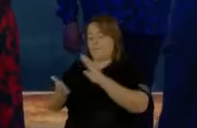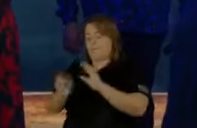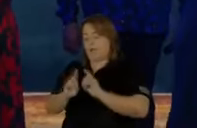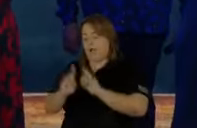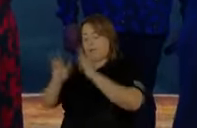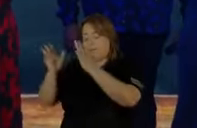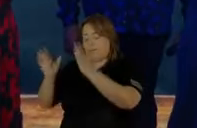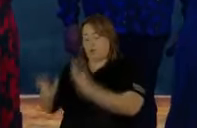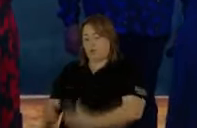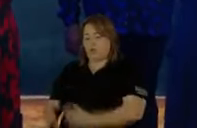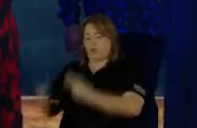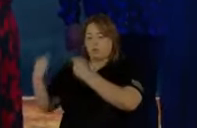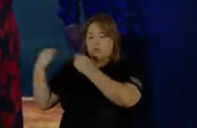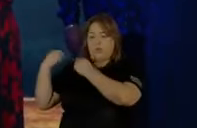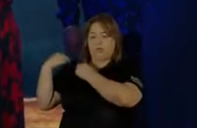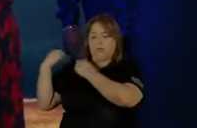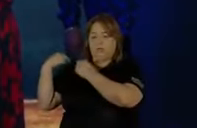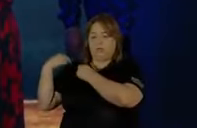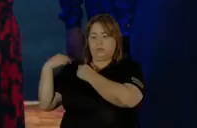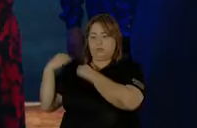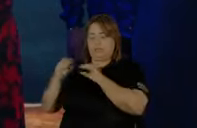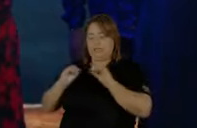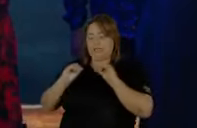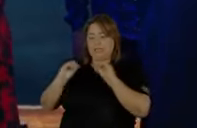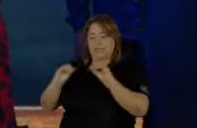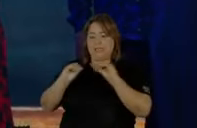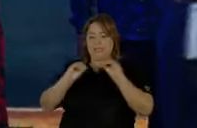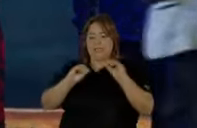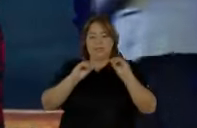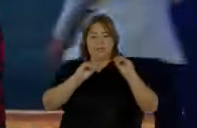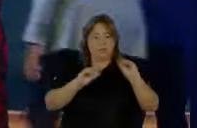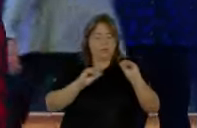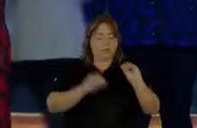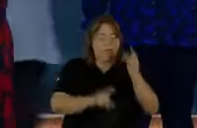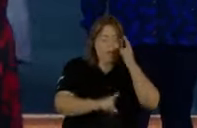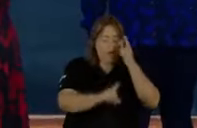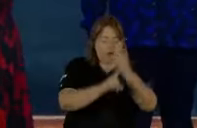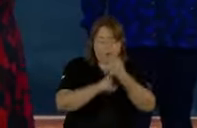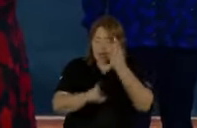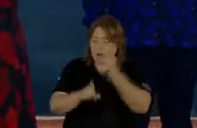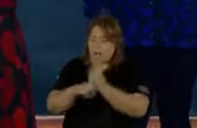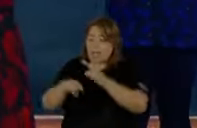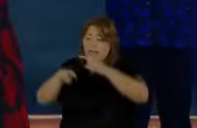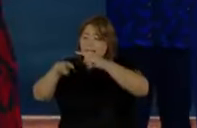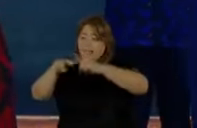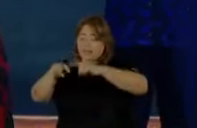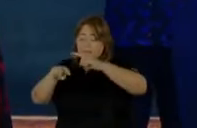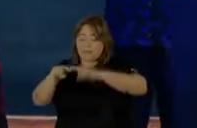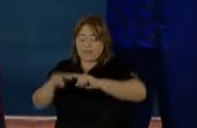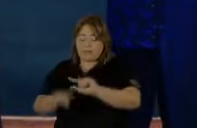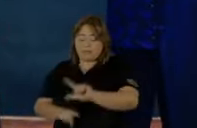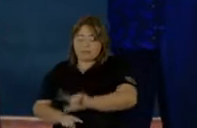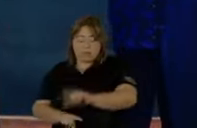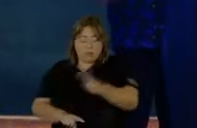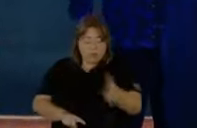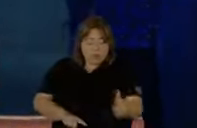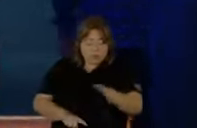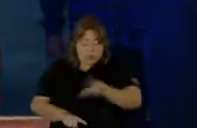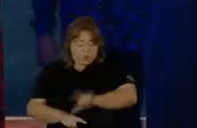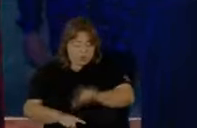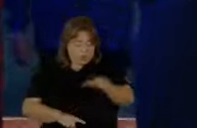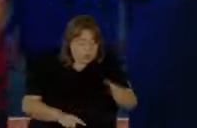encargaron de enseñar la hermandad y la dependencia que teníamos de la oración unos con